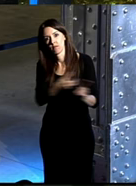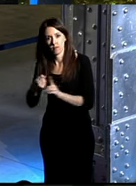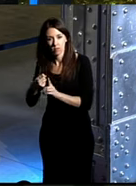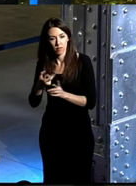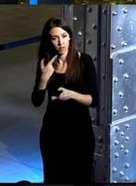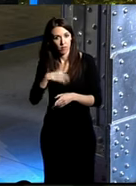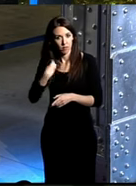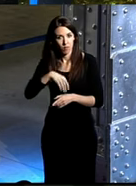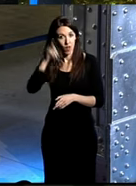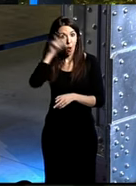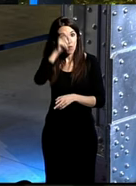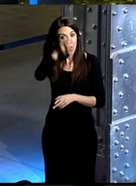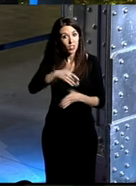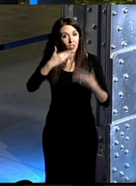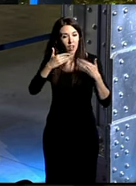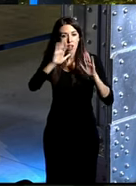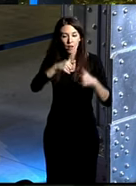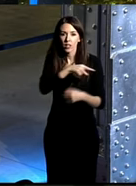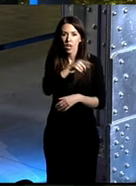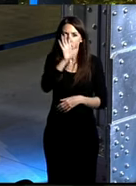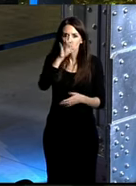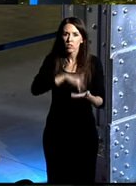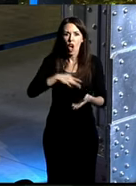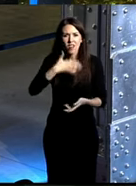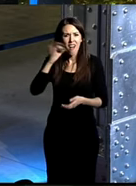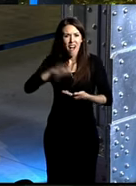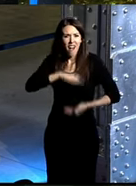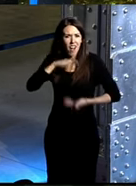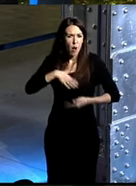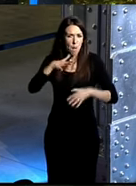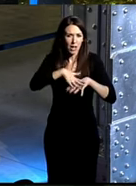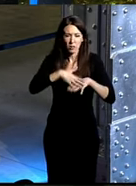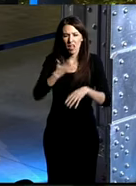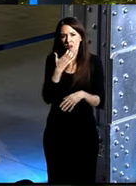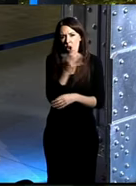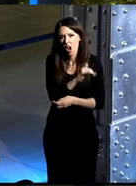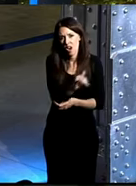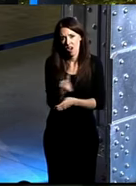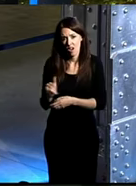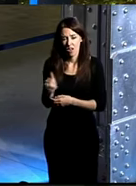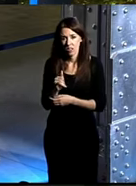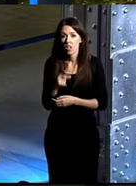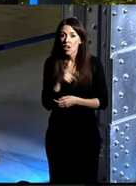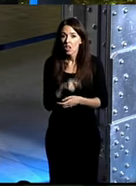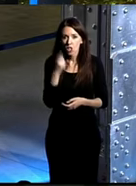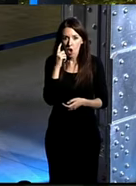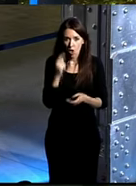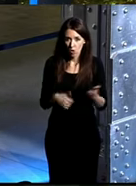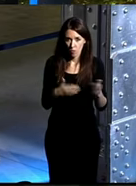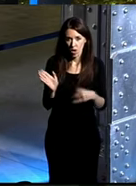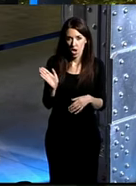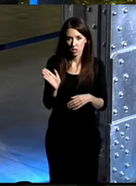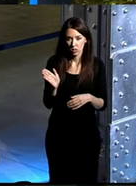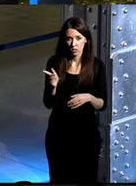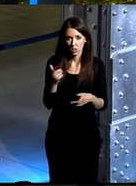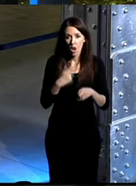revulsivo, al revelador que fue el docente, la chica se ha convertido en un genio matemático y tenemos muchos ejemplos como esos, ¿no? Y este es un caso todavía mucho más loco y eso va en